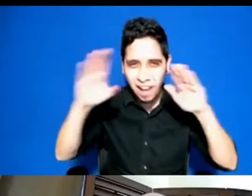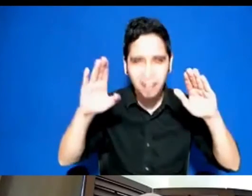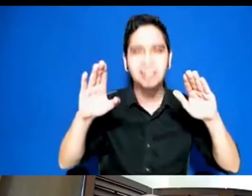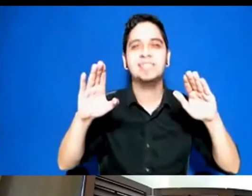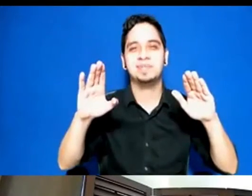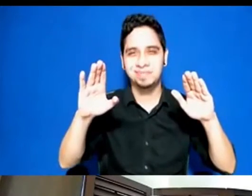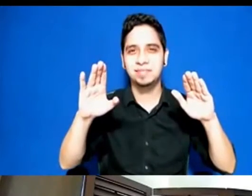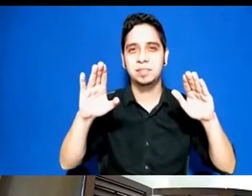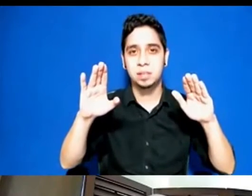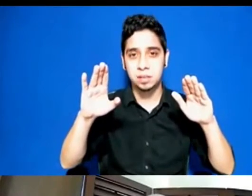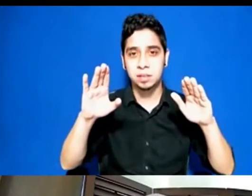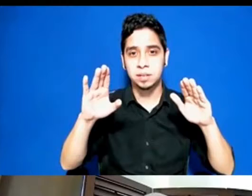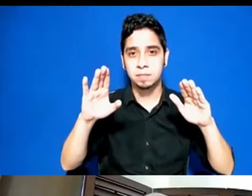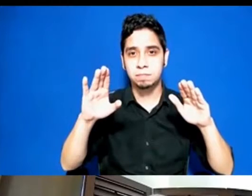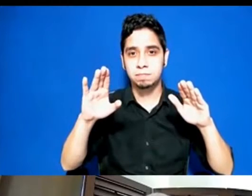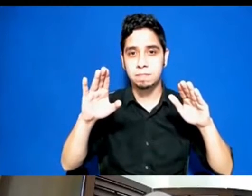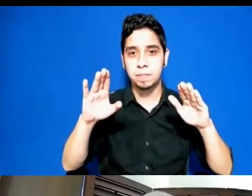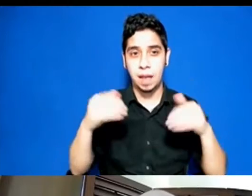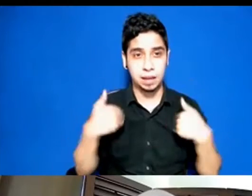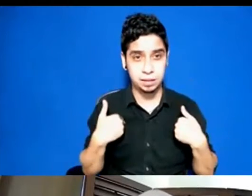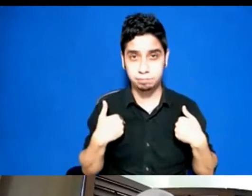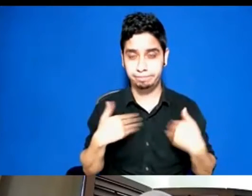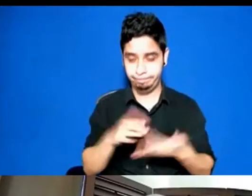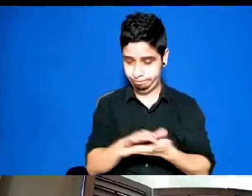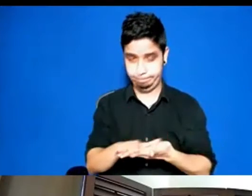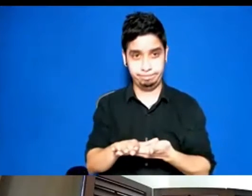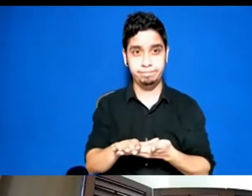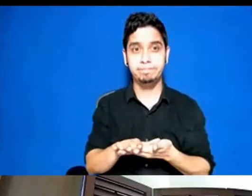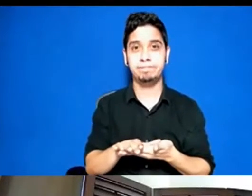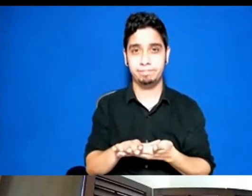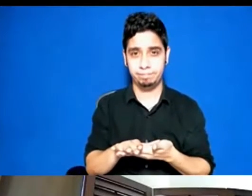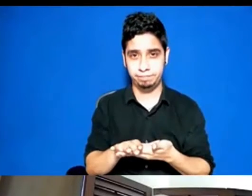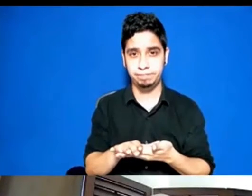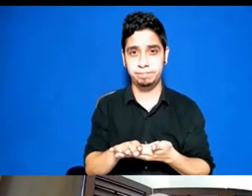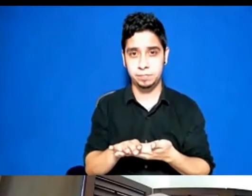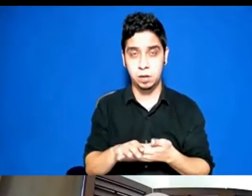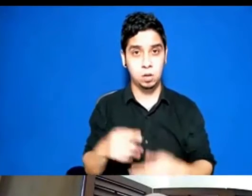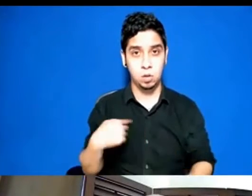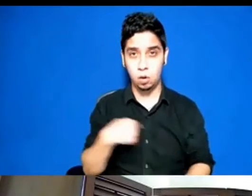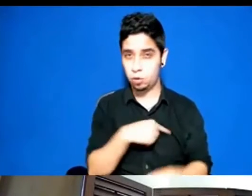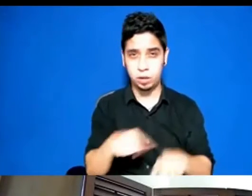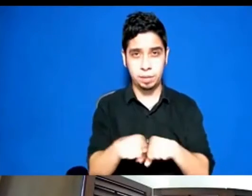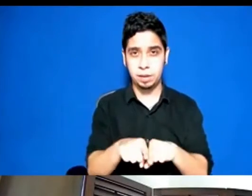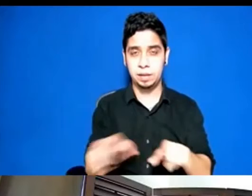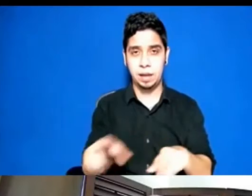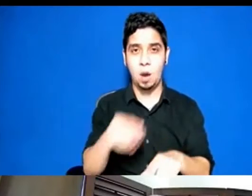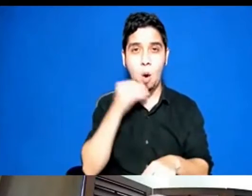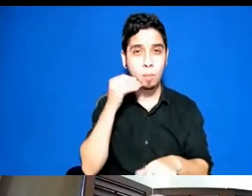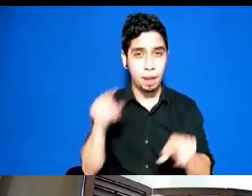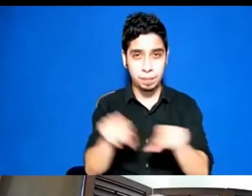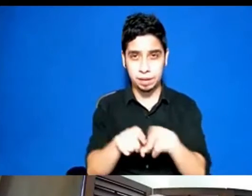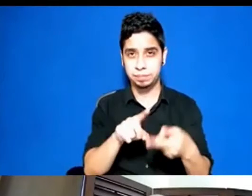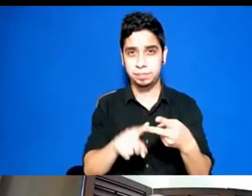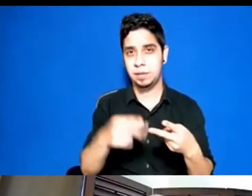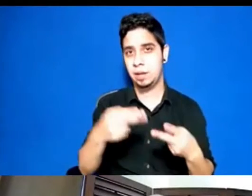Y la que es de muchas la gracias, casa. Aquí encantada. Y aquí, igual nosotros, y de la casa, mira,